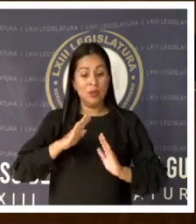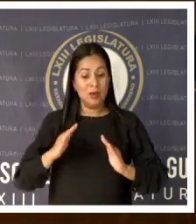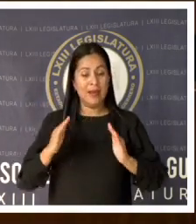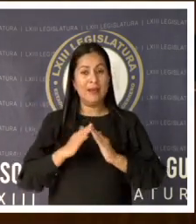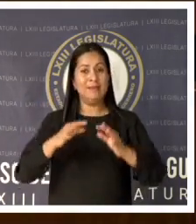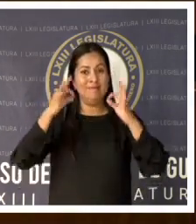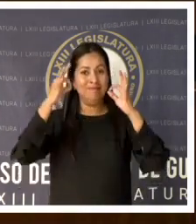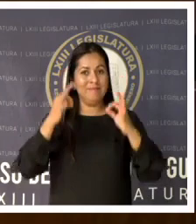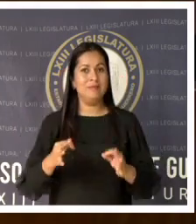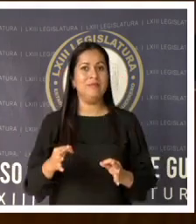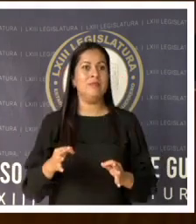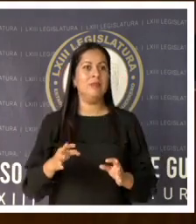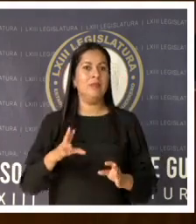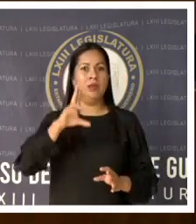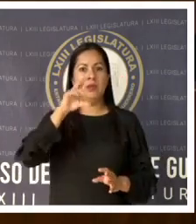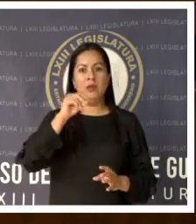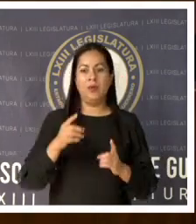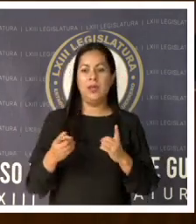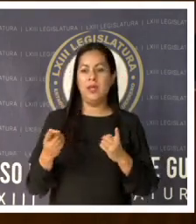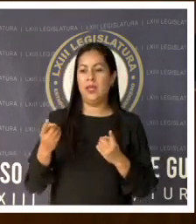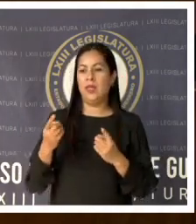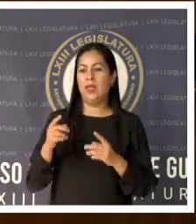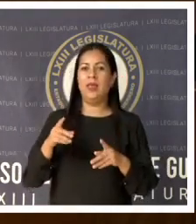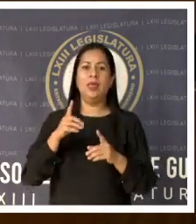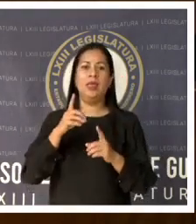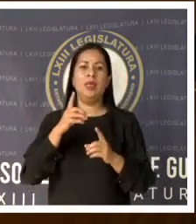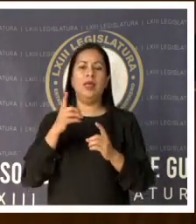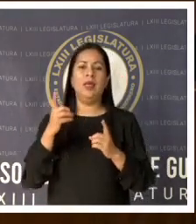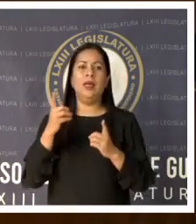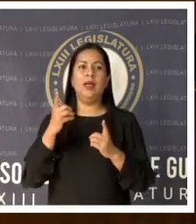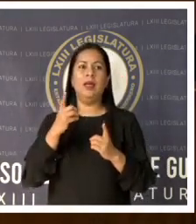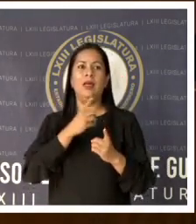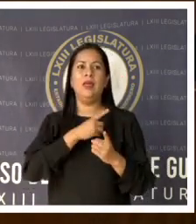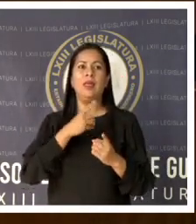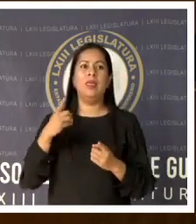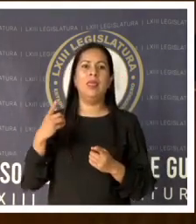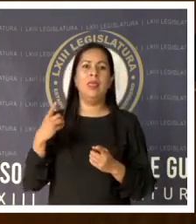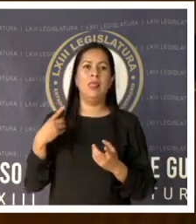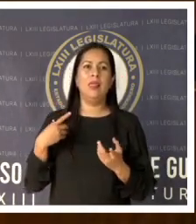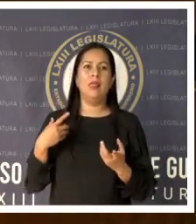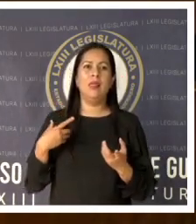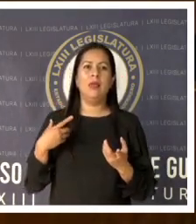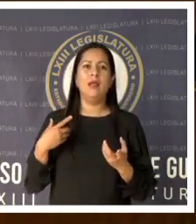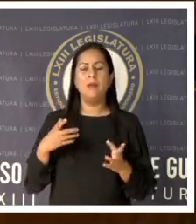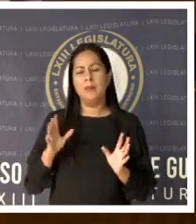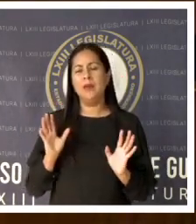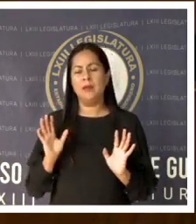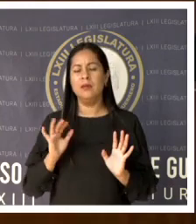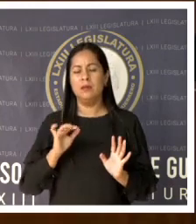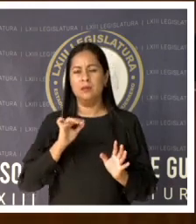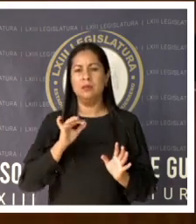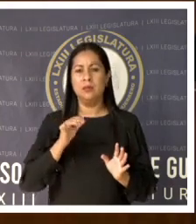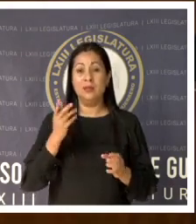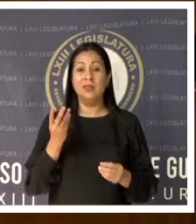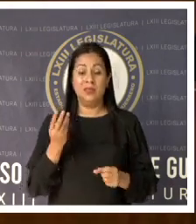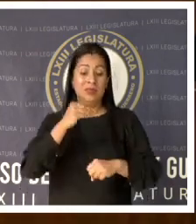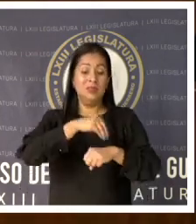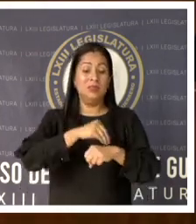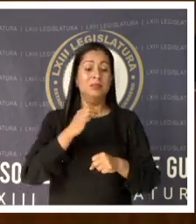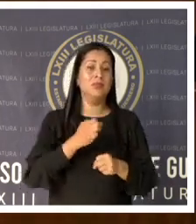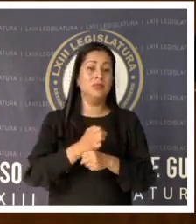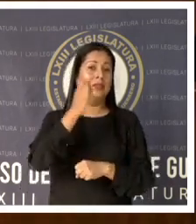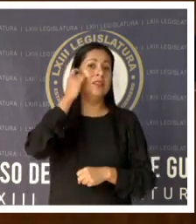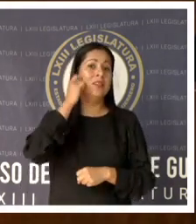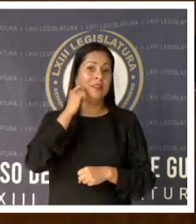y ya no van a tener deuda eso es inversión a Guerrero eso es inversión social a las familias